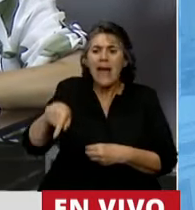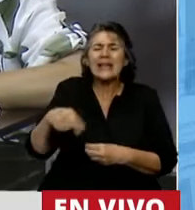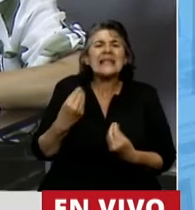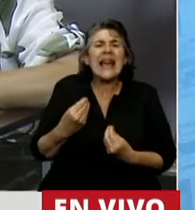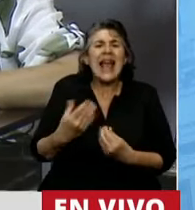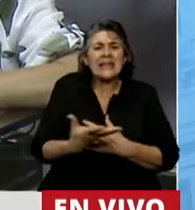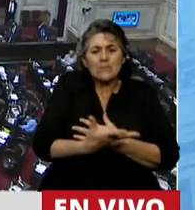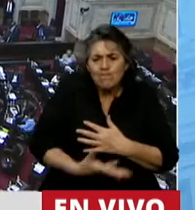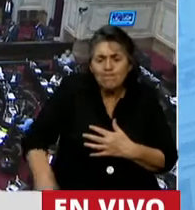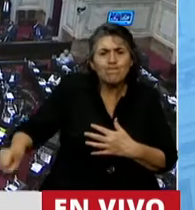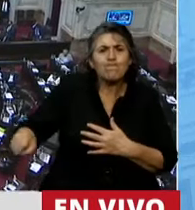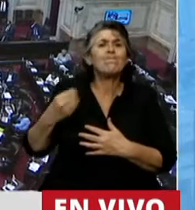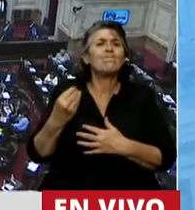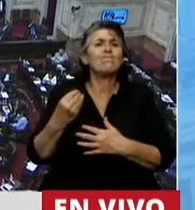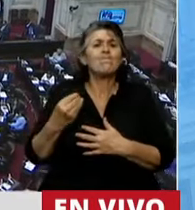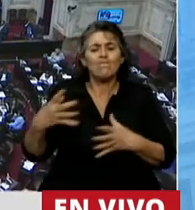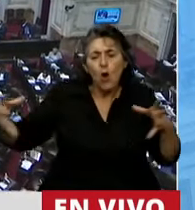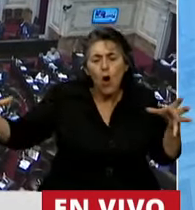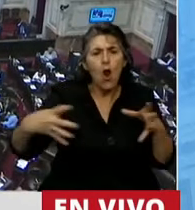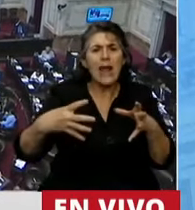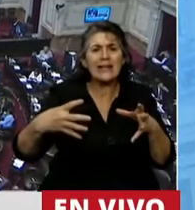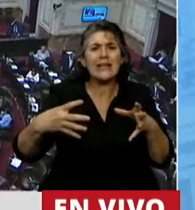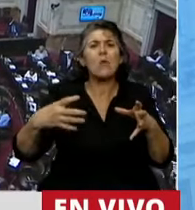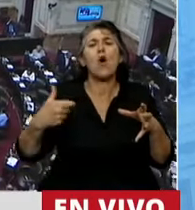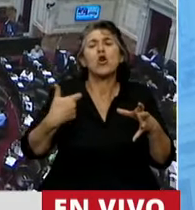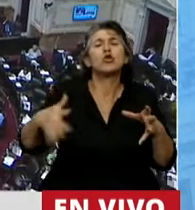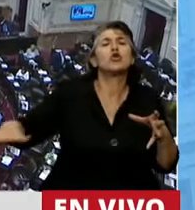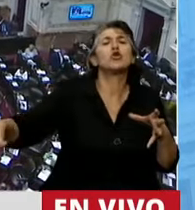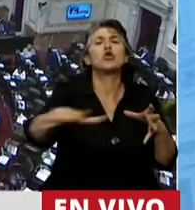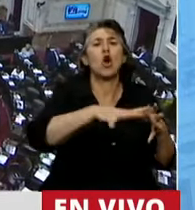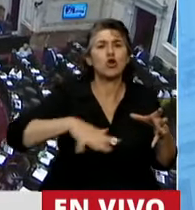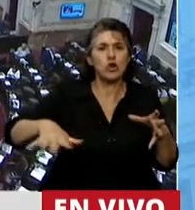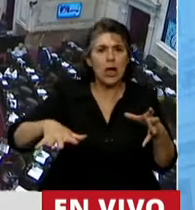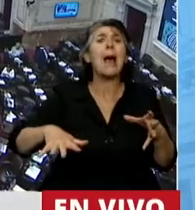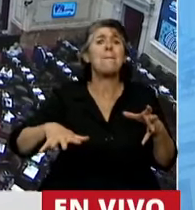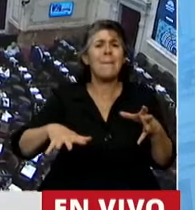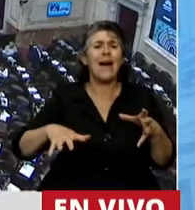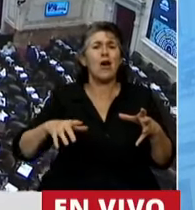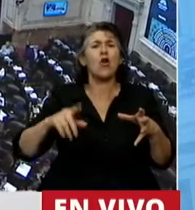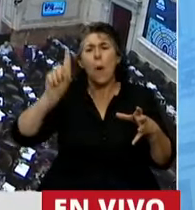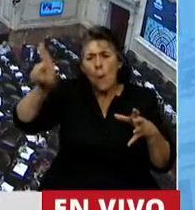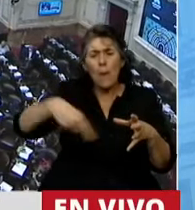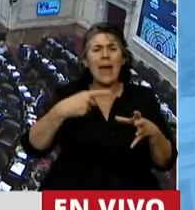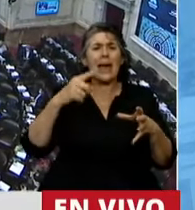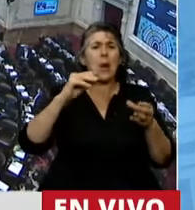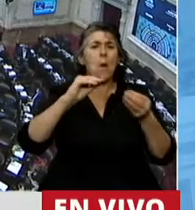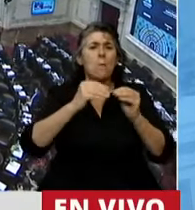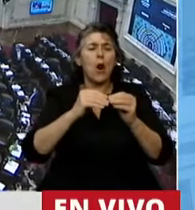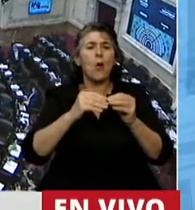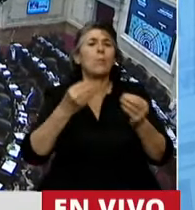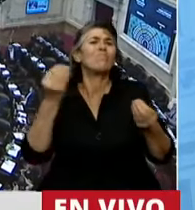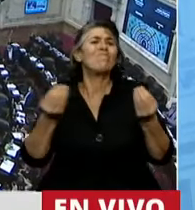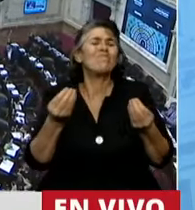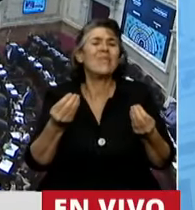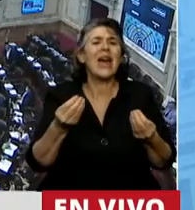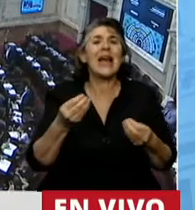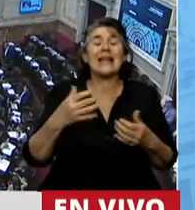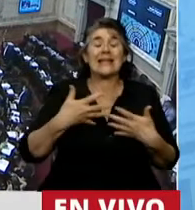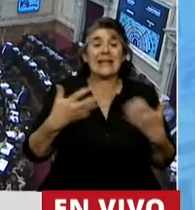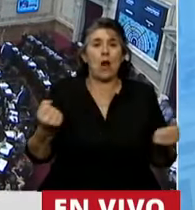como un hecho social, que se transforma en una tragedia de salud pública, porque esas